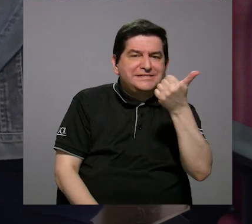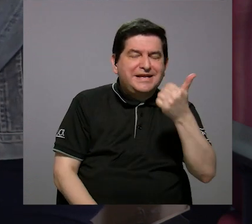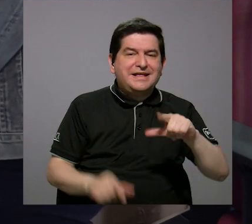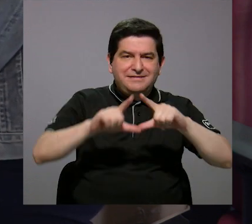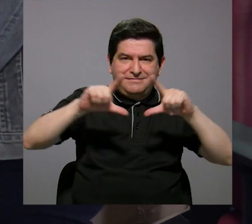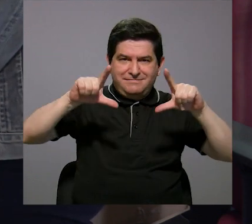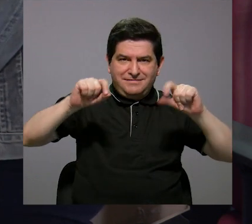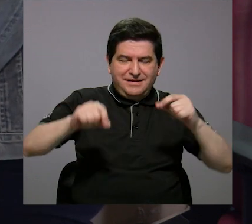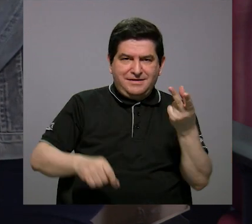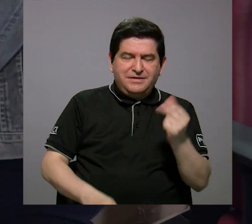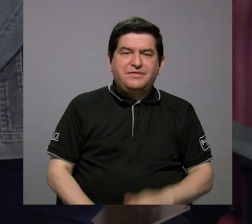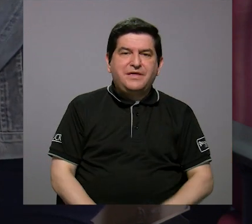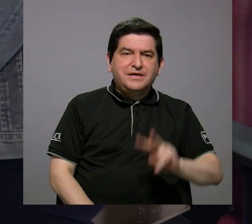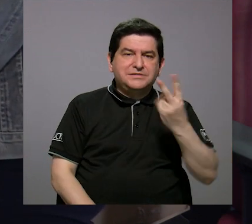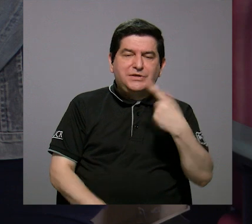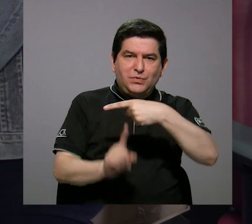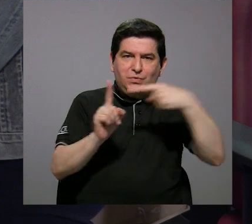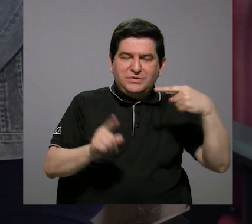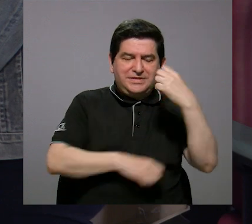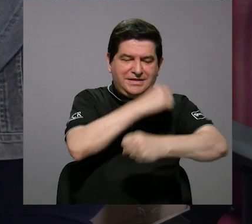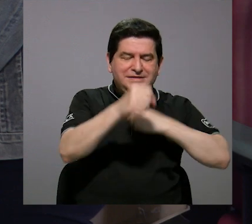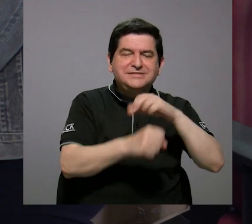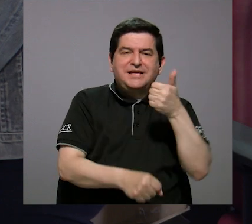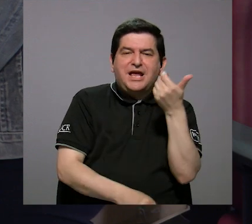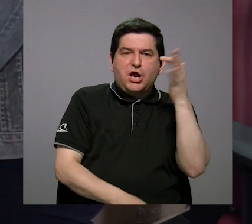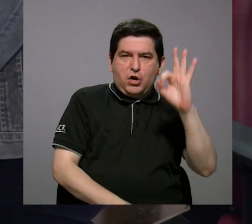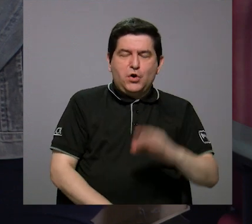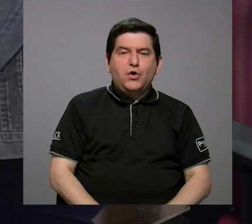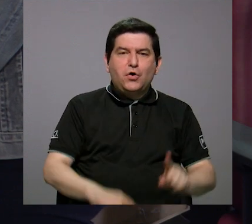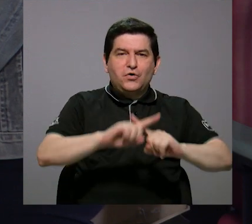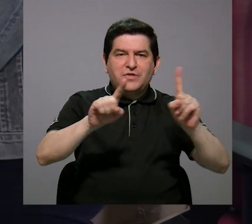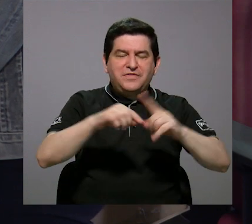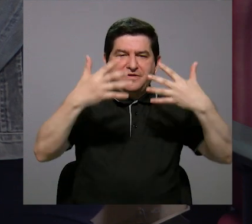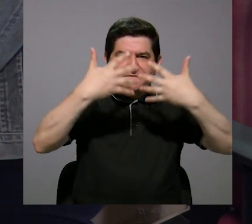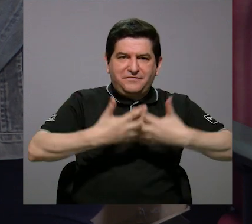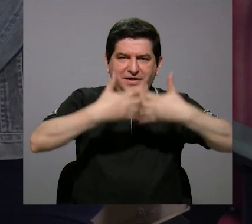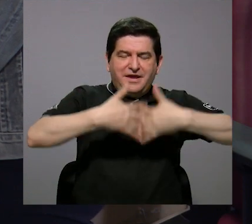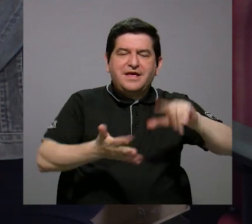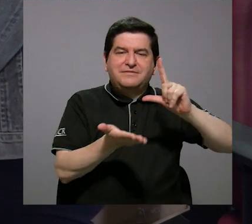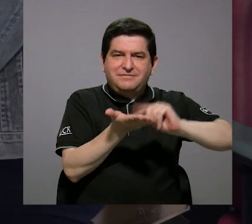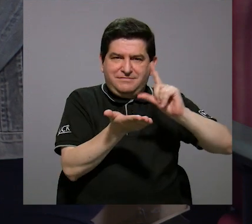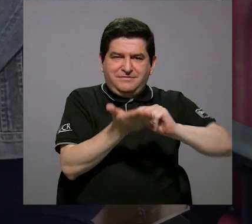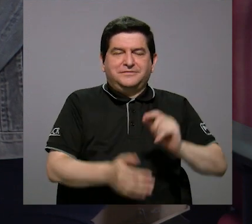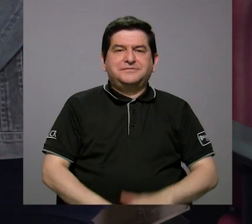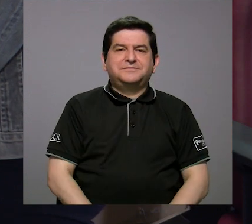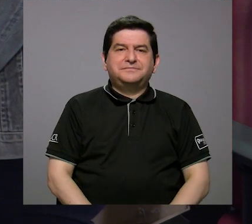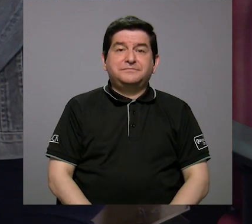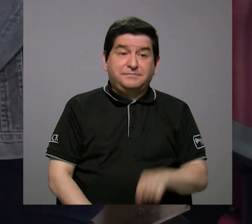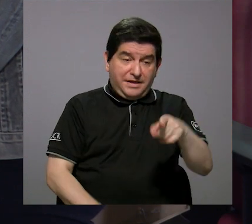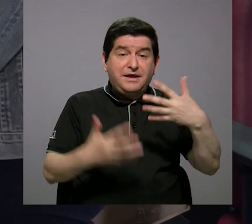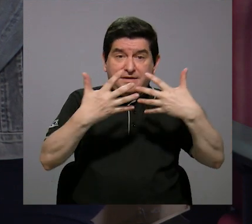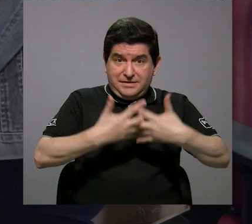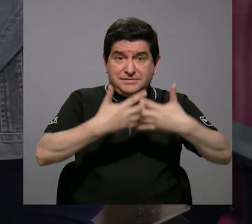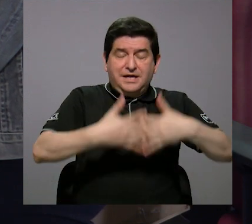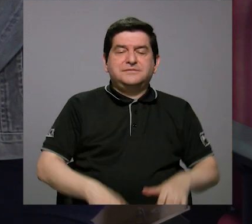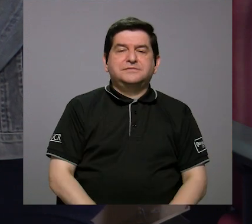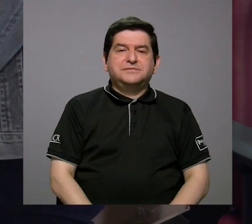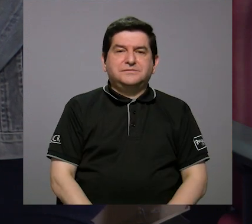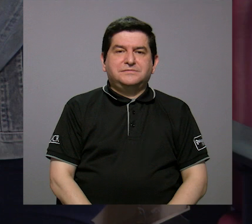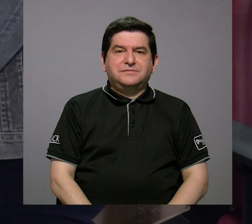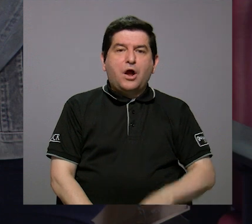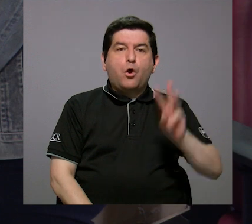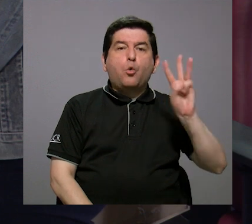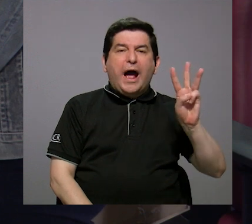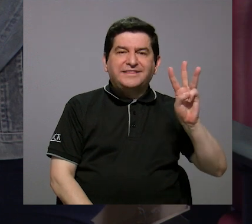10 ejemplares de la segunda mitad del siglo XIX de distintas casas impresoras. Y esas casas impresoras